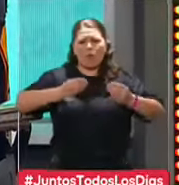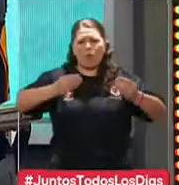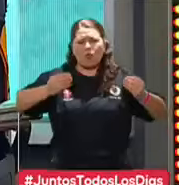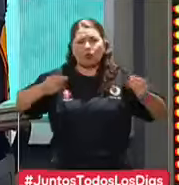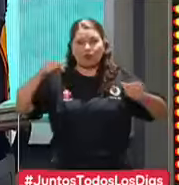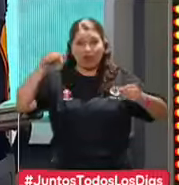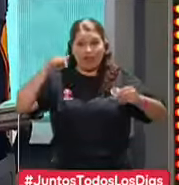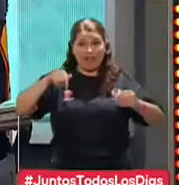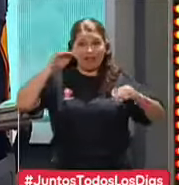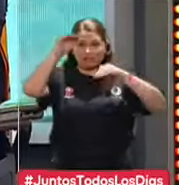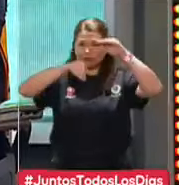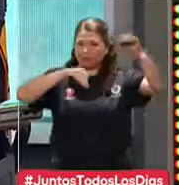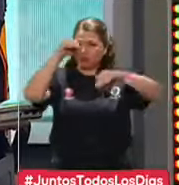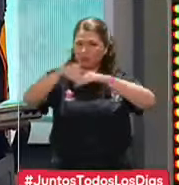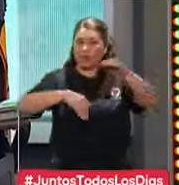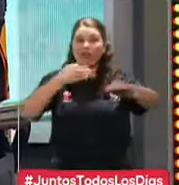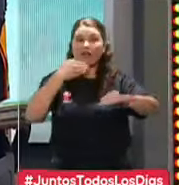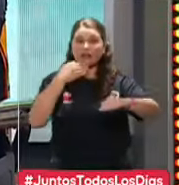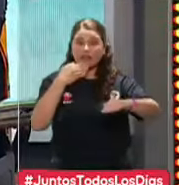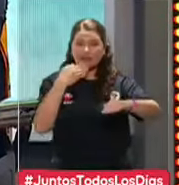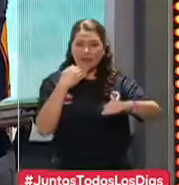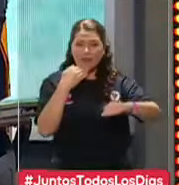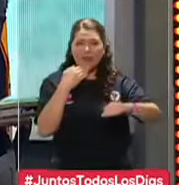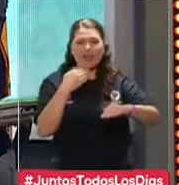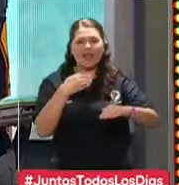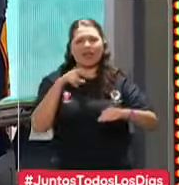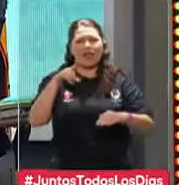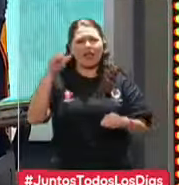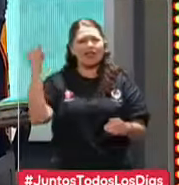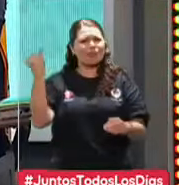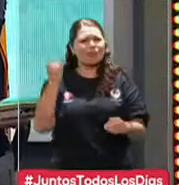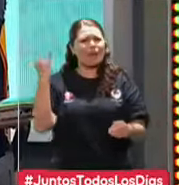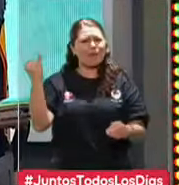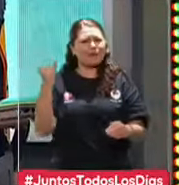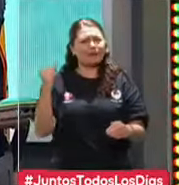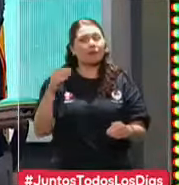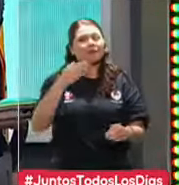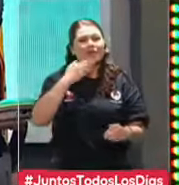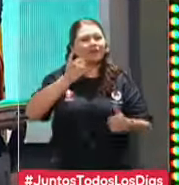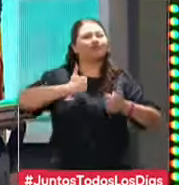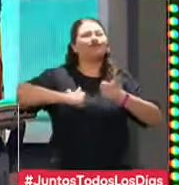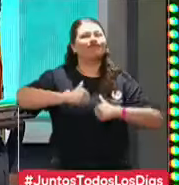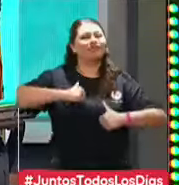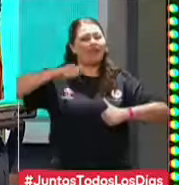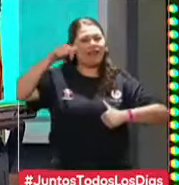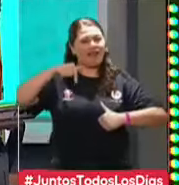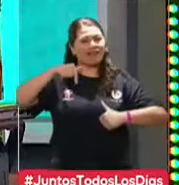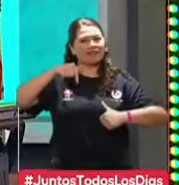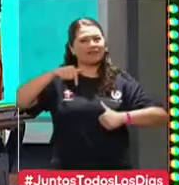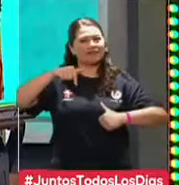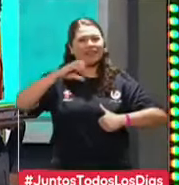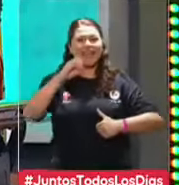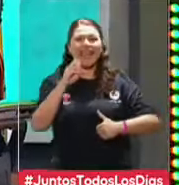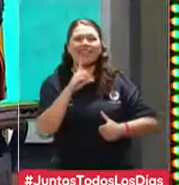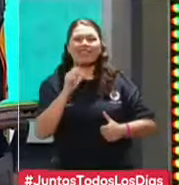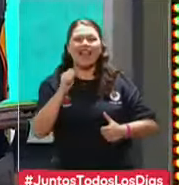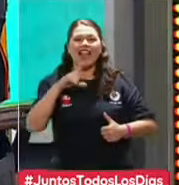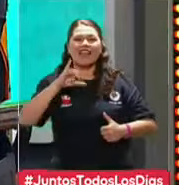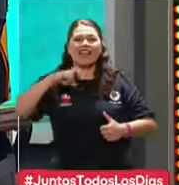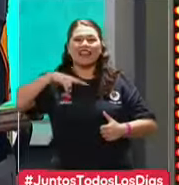es nadadora. Tiene una historia de independencia y sacrificio. Aquí está ella, Catalina Pozas.